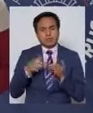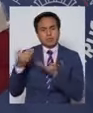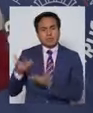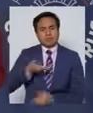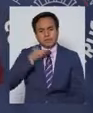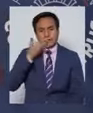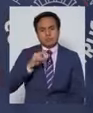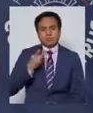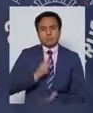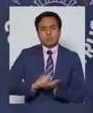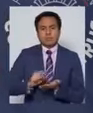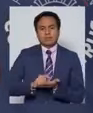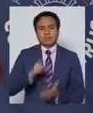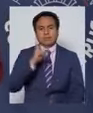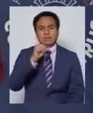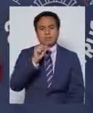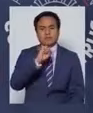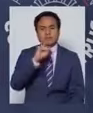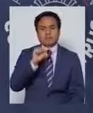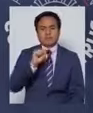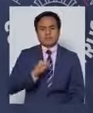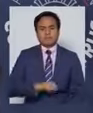la subsecretaria Paula Daza.